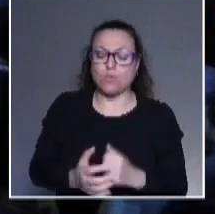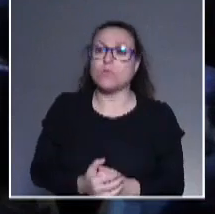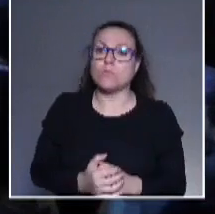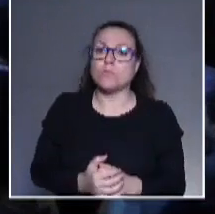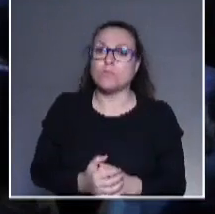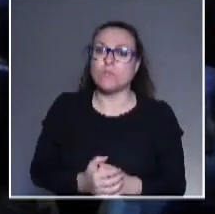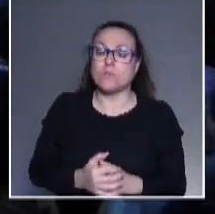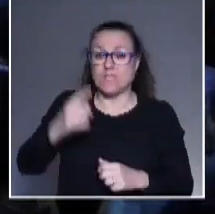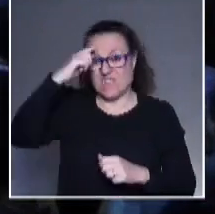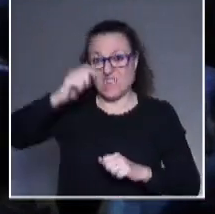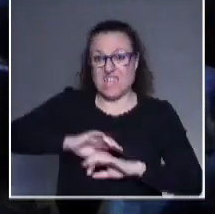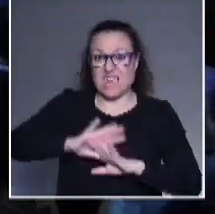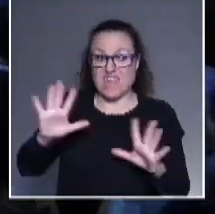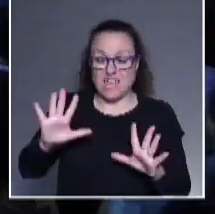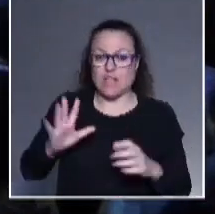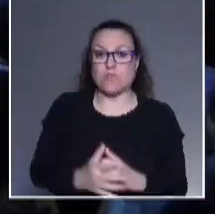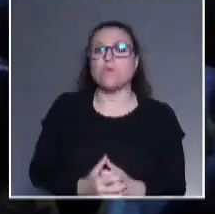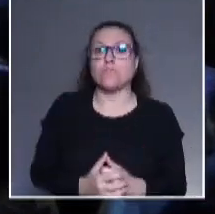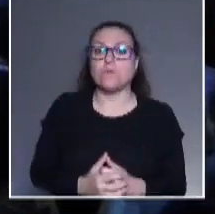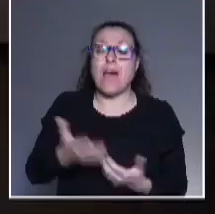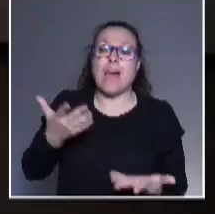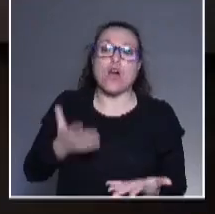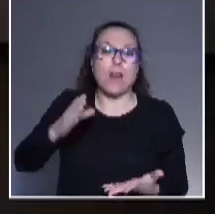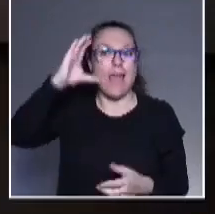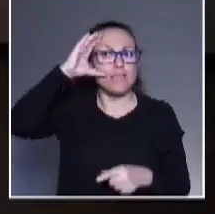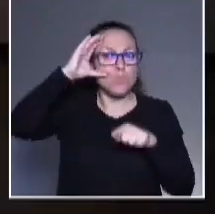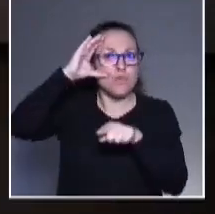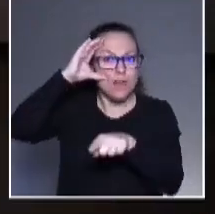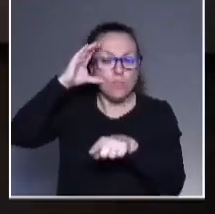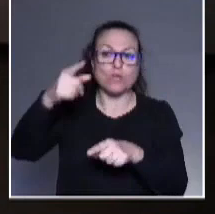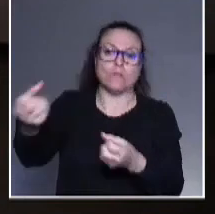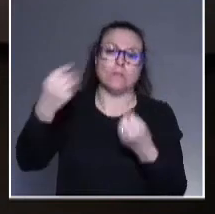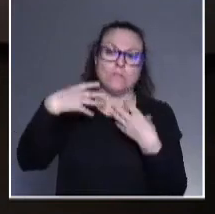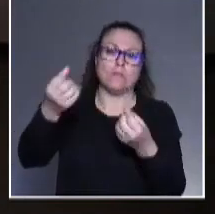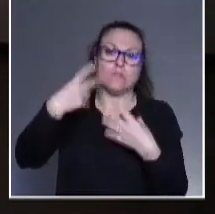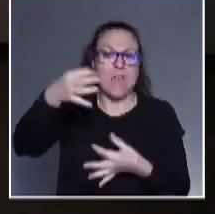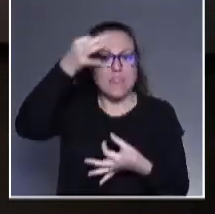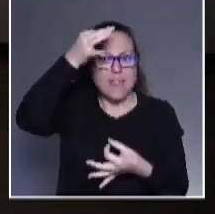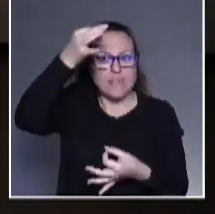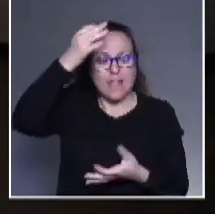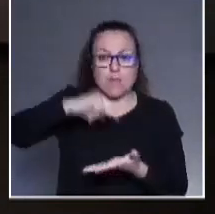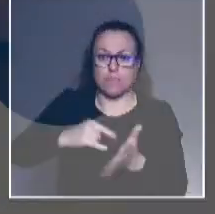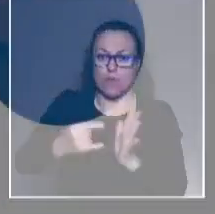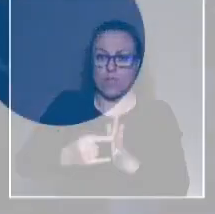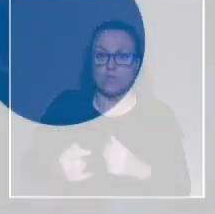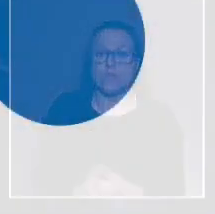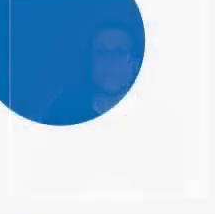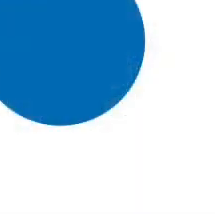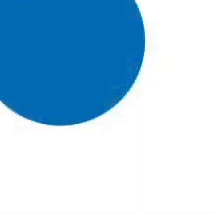del usuario y de ponerlo en el centro, vamos a escuchar a Estrella Montolío que nos explicará también los detalles del proyecto. Gracias, Estrella.